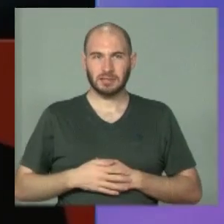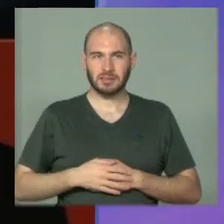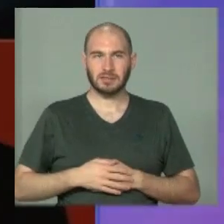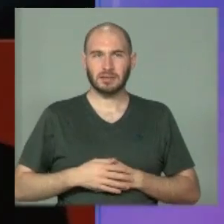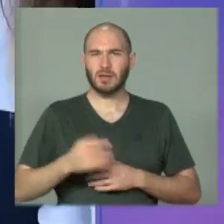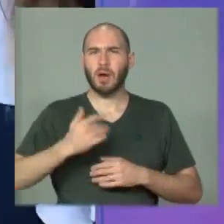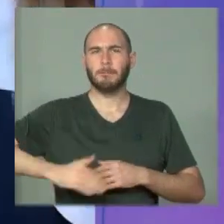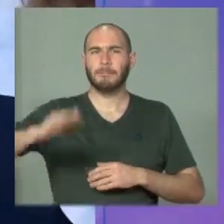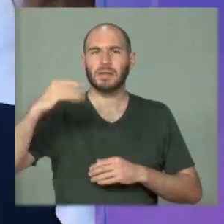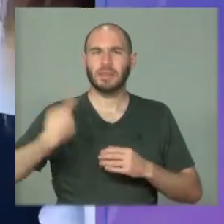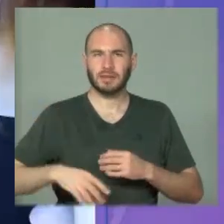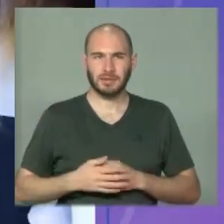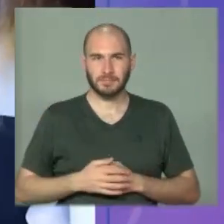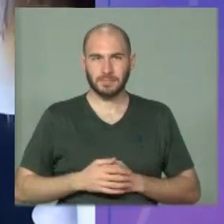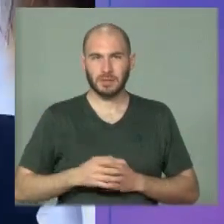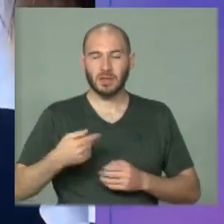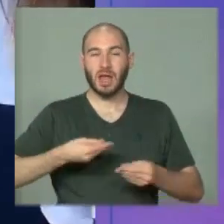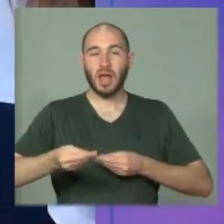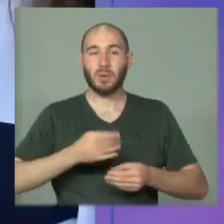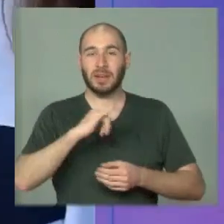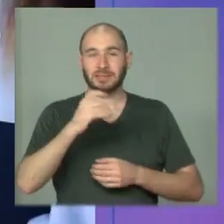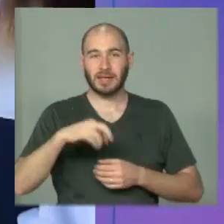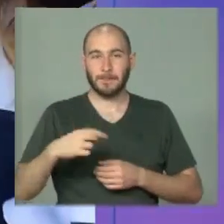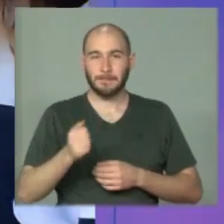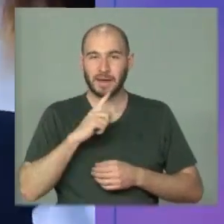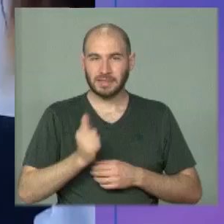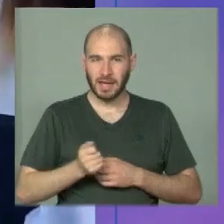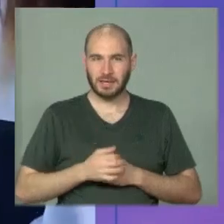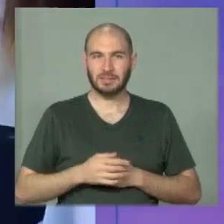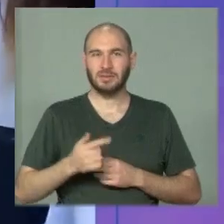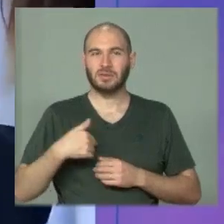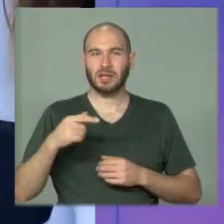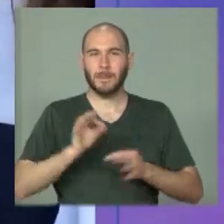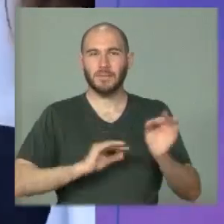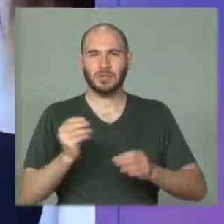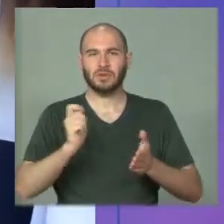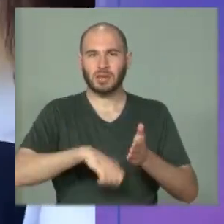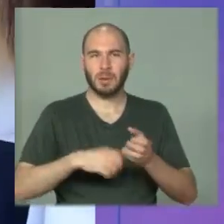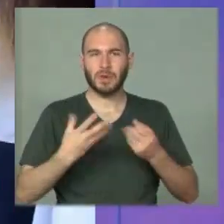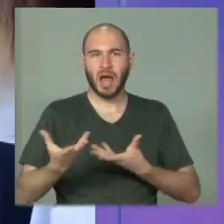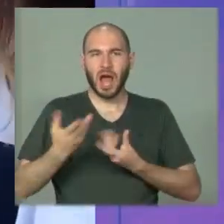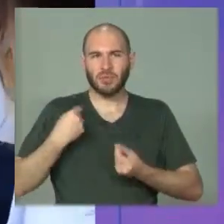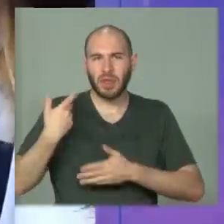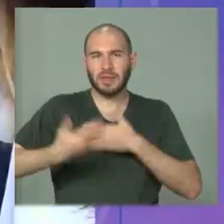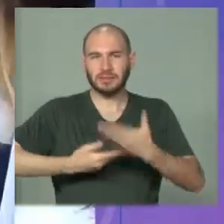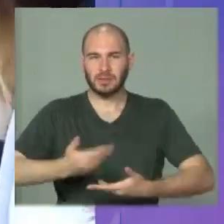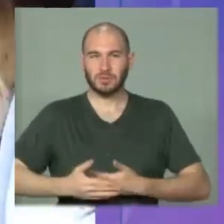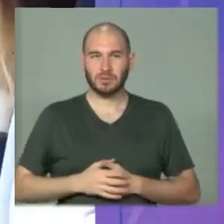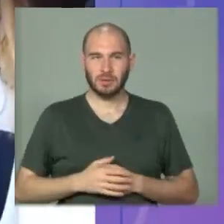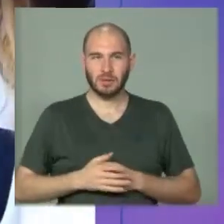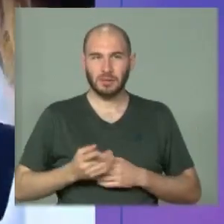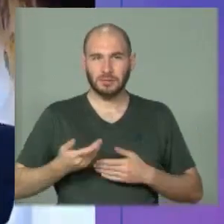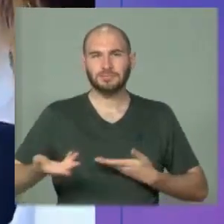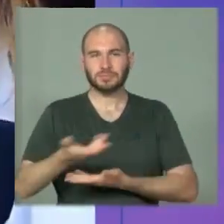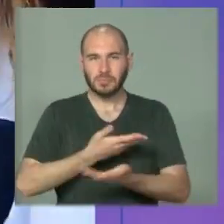ser de mayores. Alumnas de la Escuela de Comercio Martín Zapata, la verdad que nos anotamos en este proyecto porque nos ayuda a desarrollarnos,